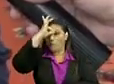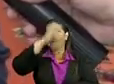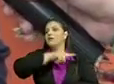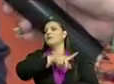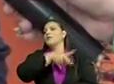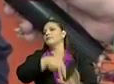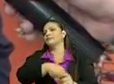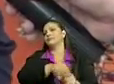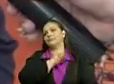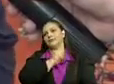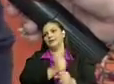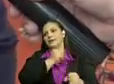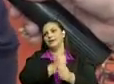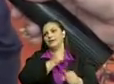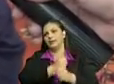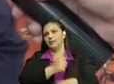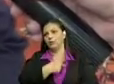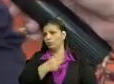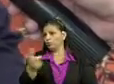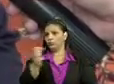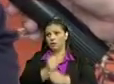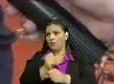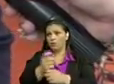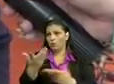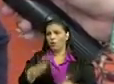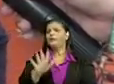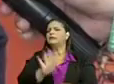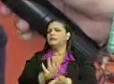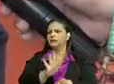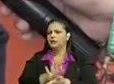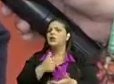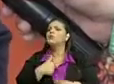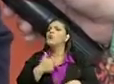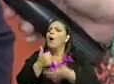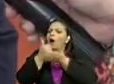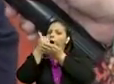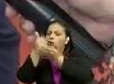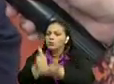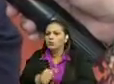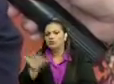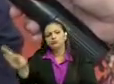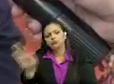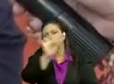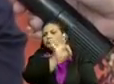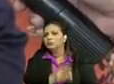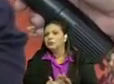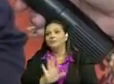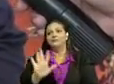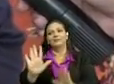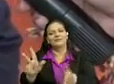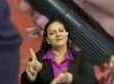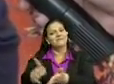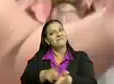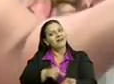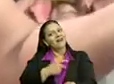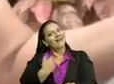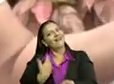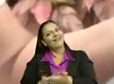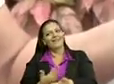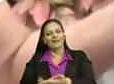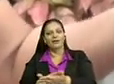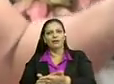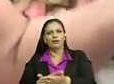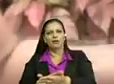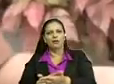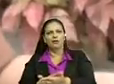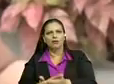buscando trabajo, y a la noche a la mañana le vean esta falta tan feo, porque como dice la mayoría de gente, nosotros no somos personas que tenemos un ingreso. Que hay gente